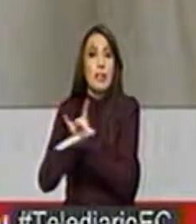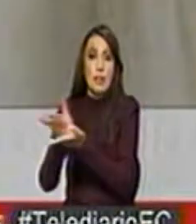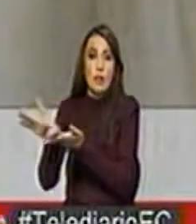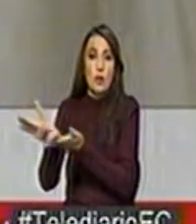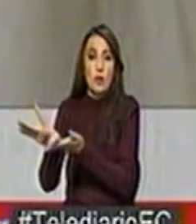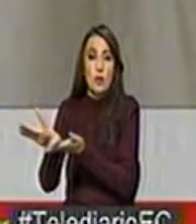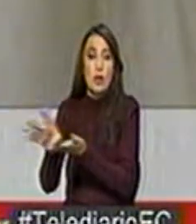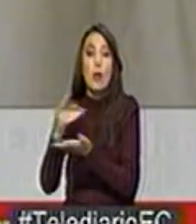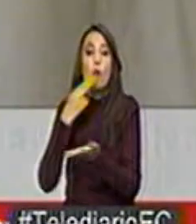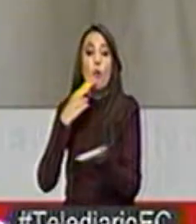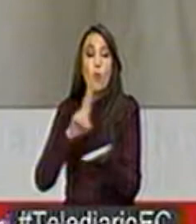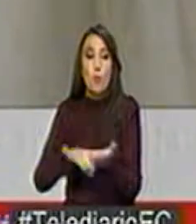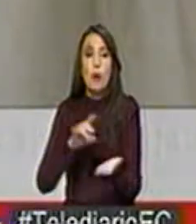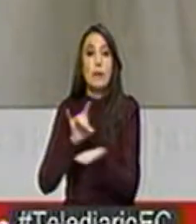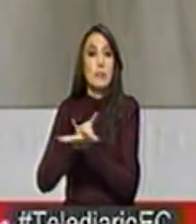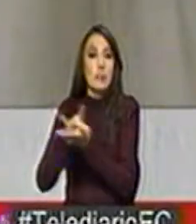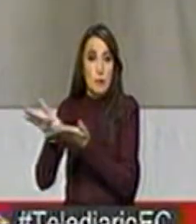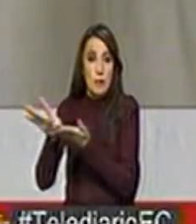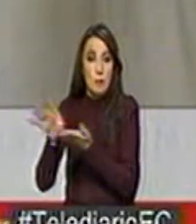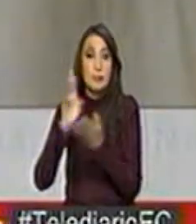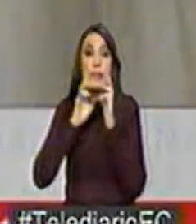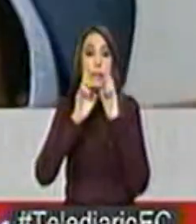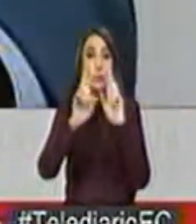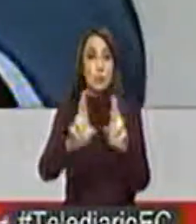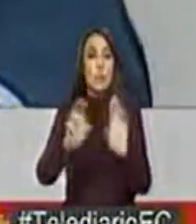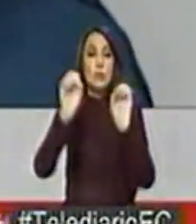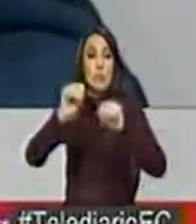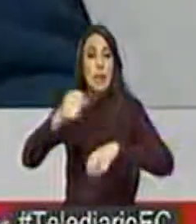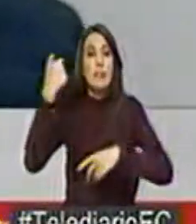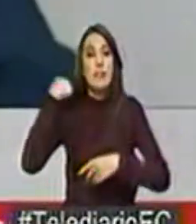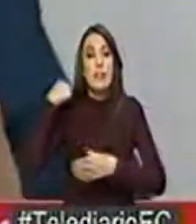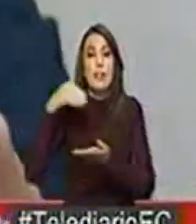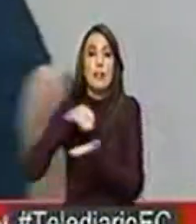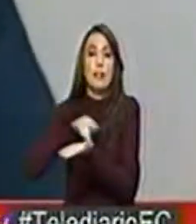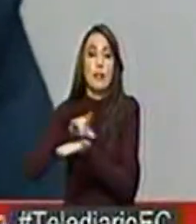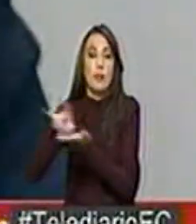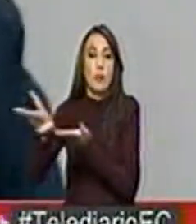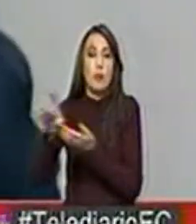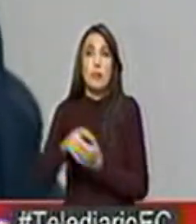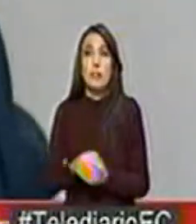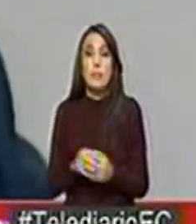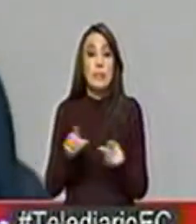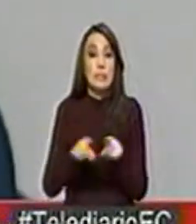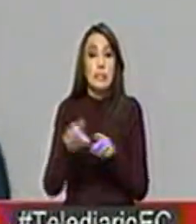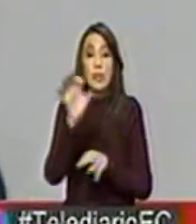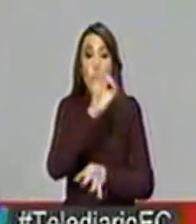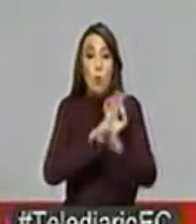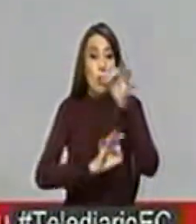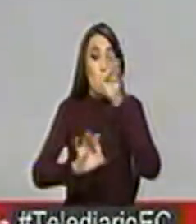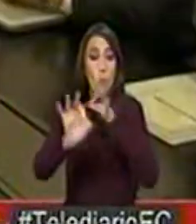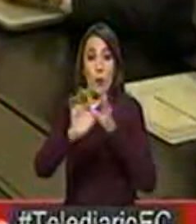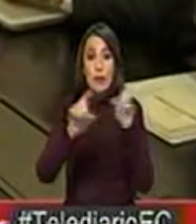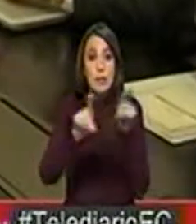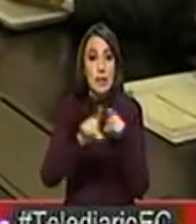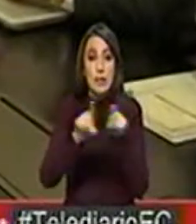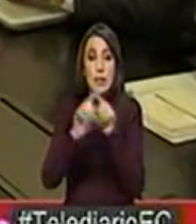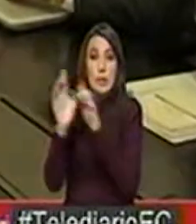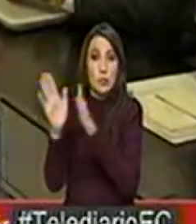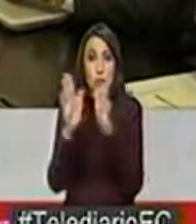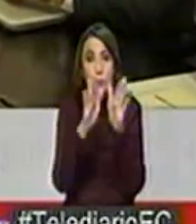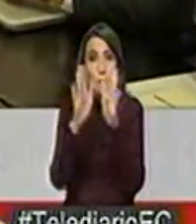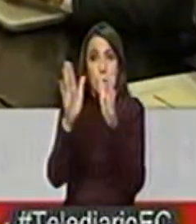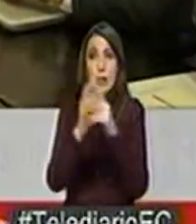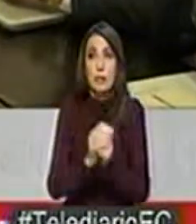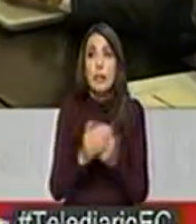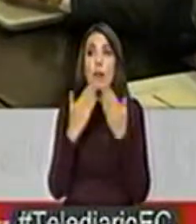sean notificados ya, con los resultados definitivos. Morillo explicó que las vacantes serán reemplazadas temporalmente. Para ello se